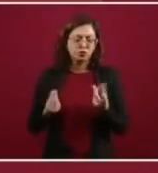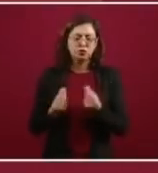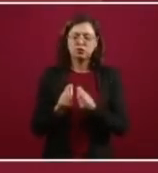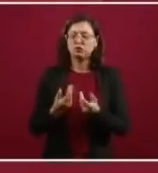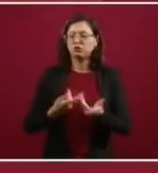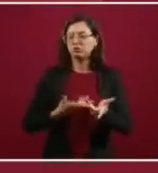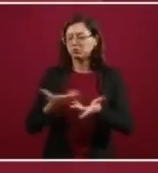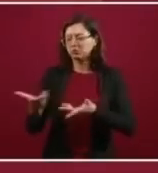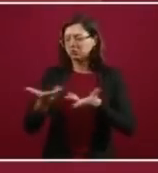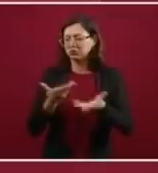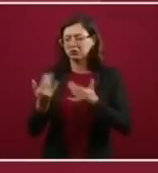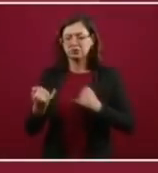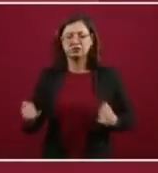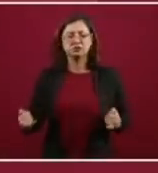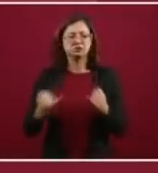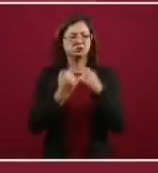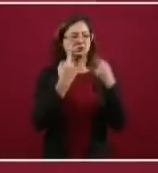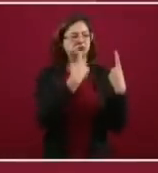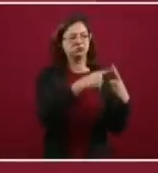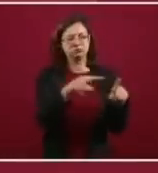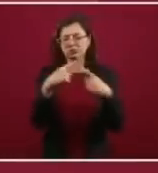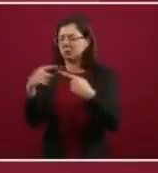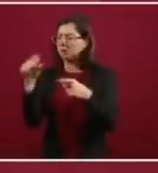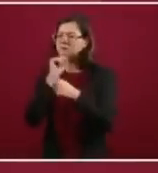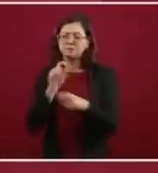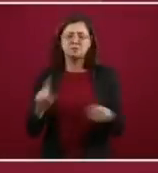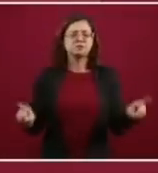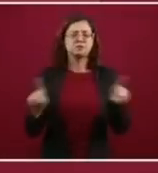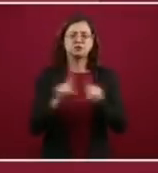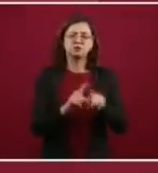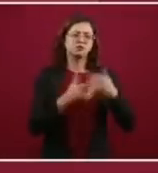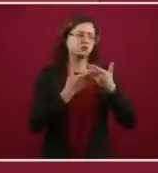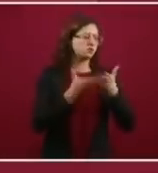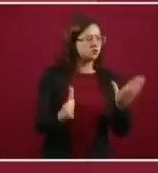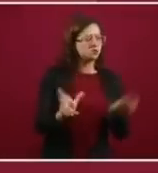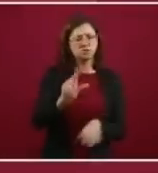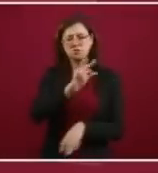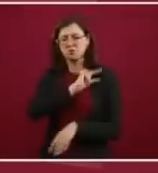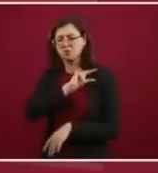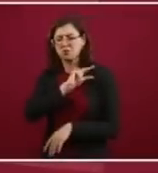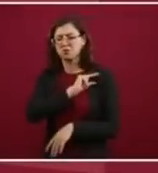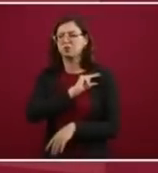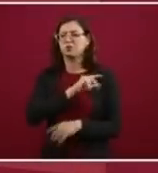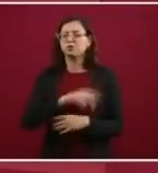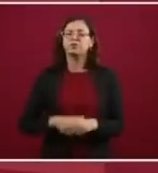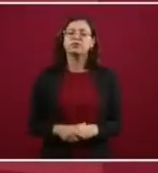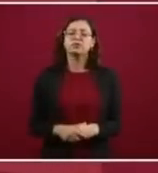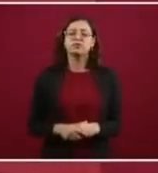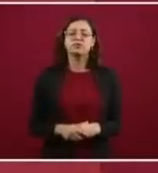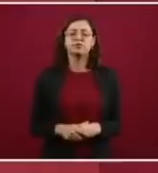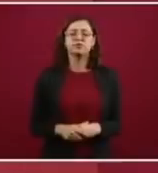y con institutos, tanto del sector público como del sector privado? Acerca de